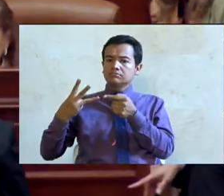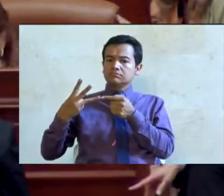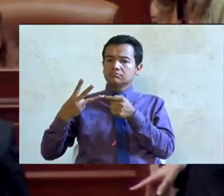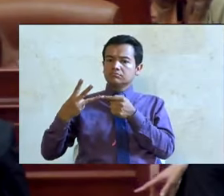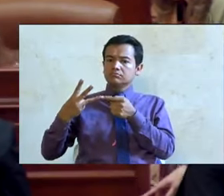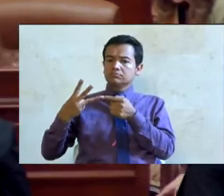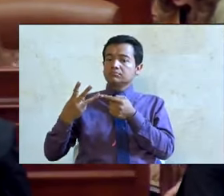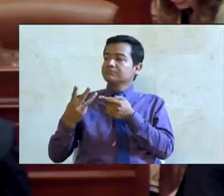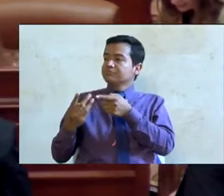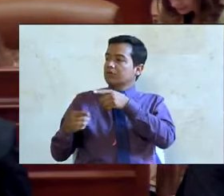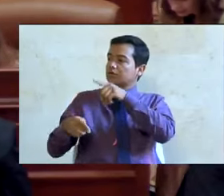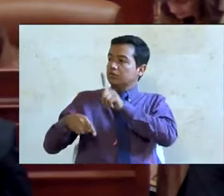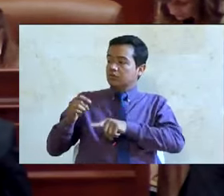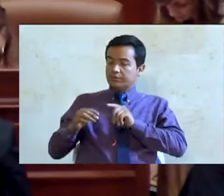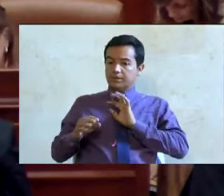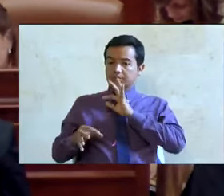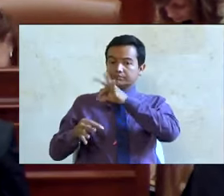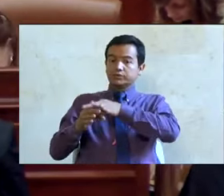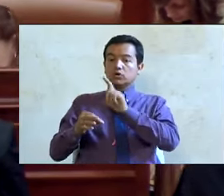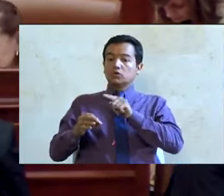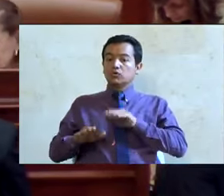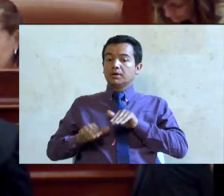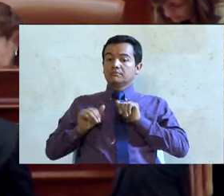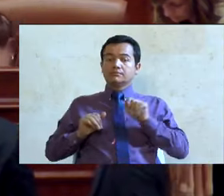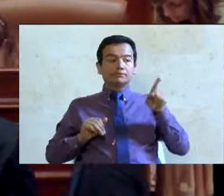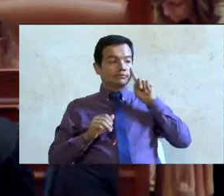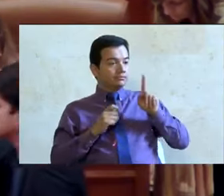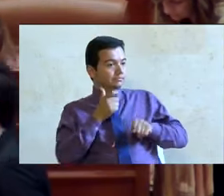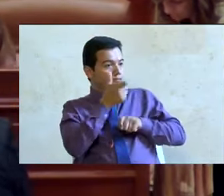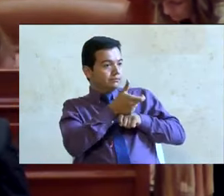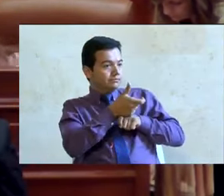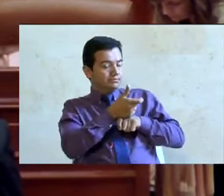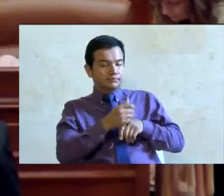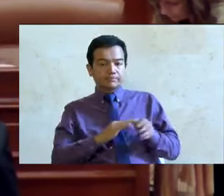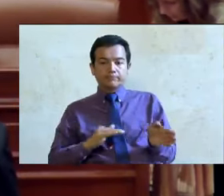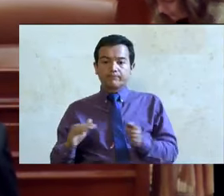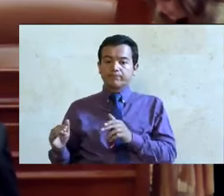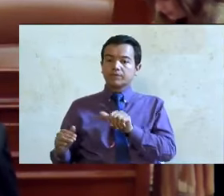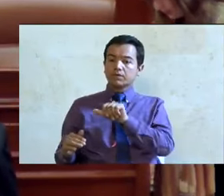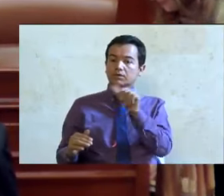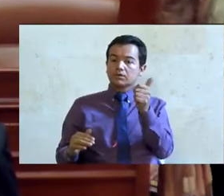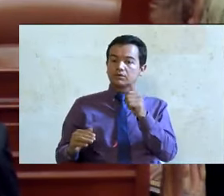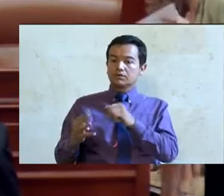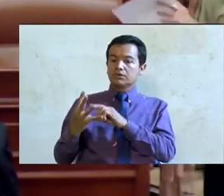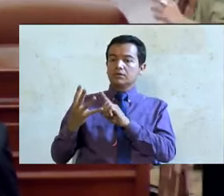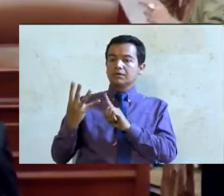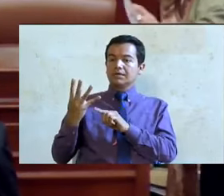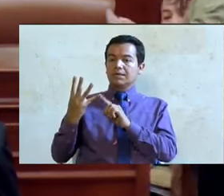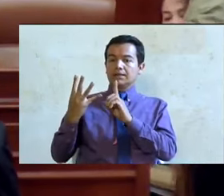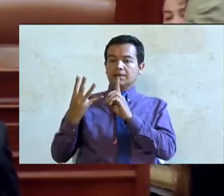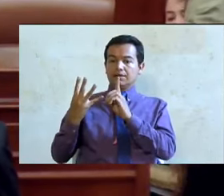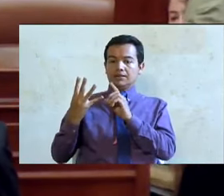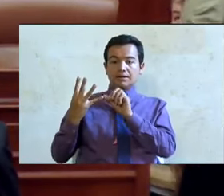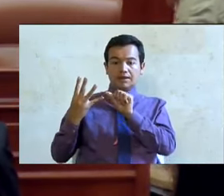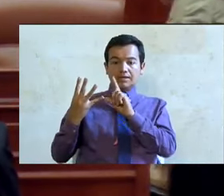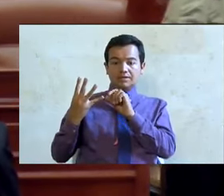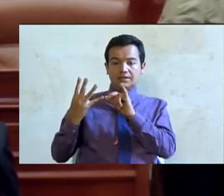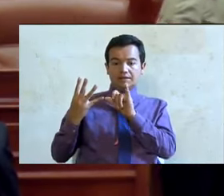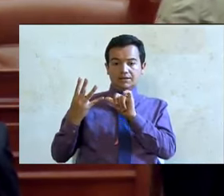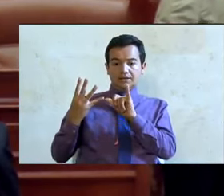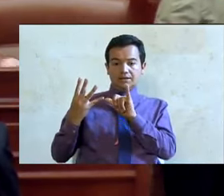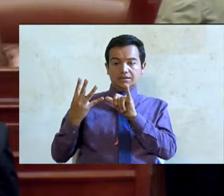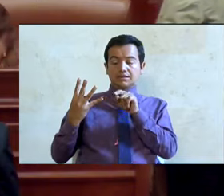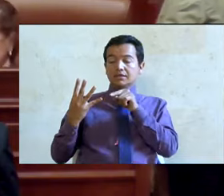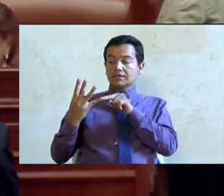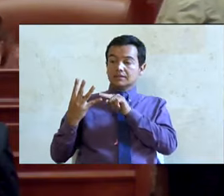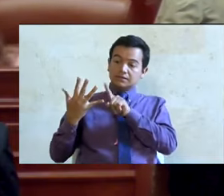en la Corte Suprema de Justicia y el doctor pada y Karen c se declaran